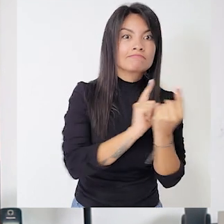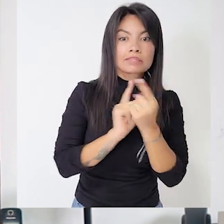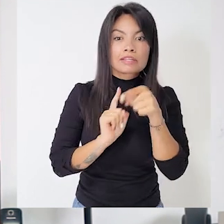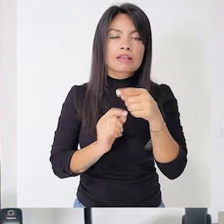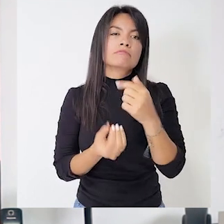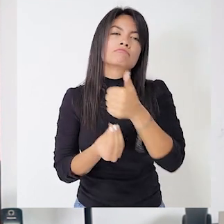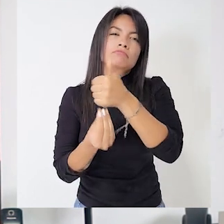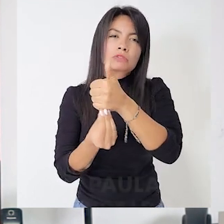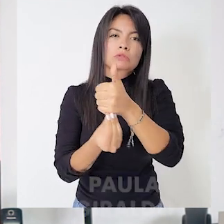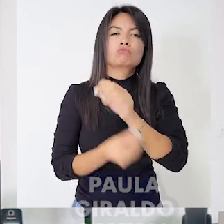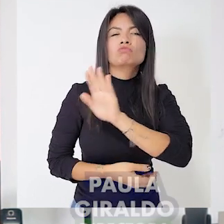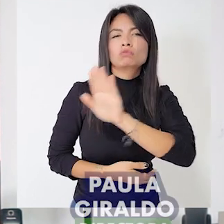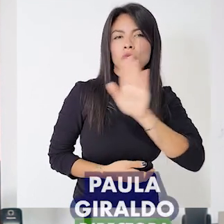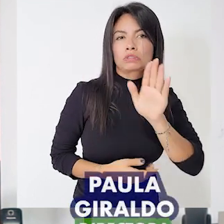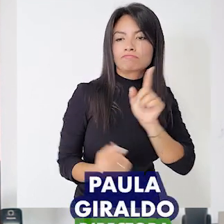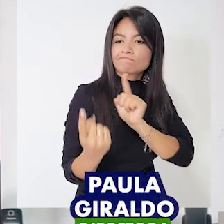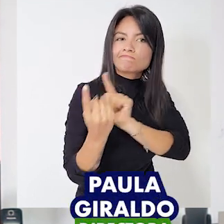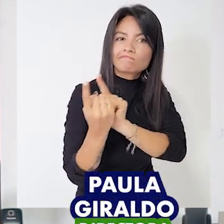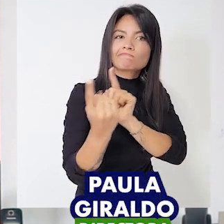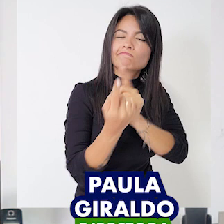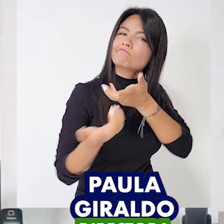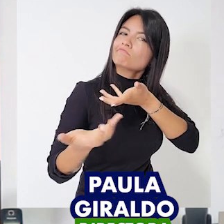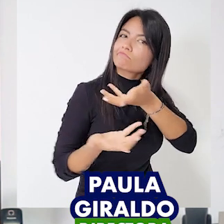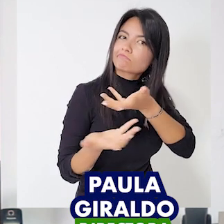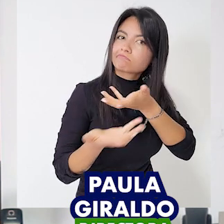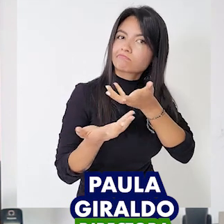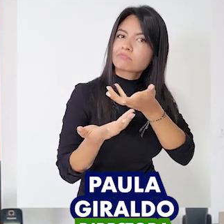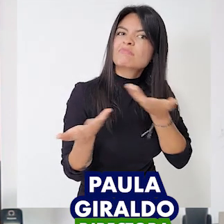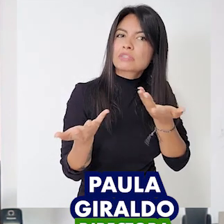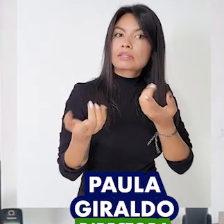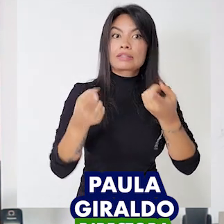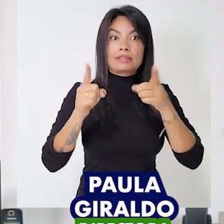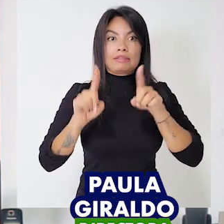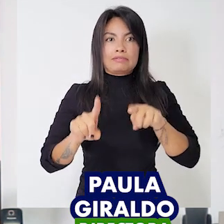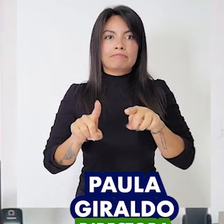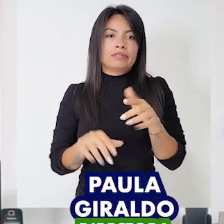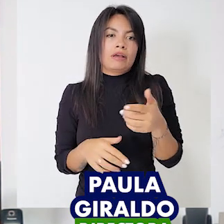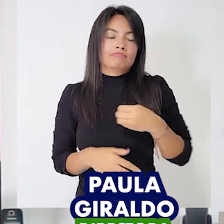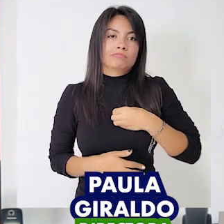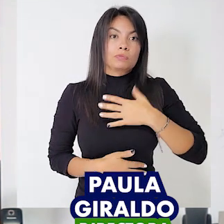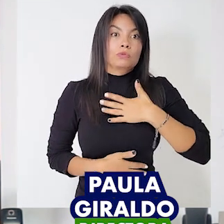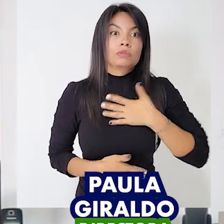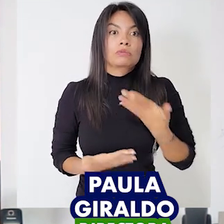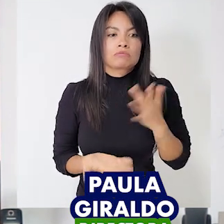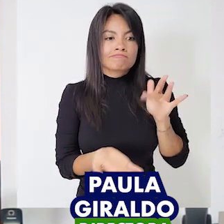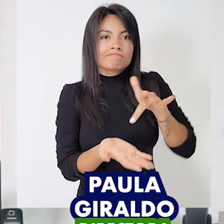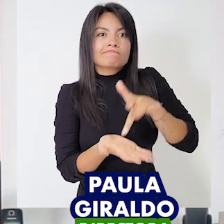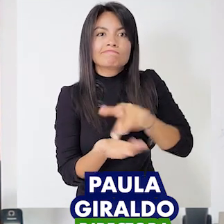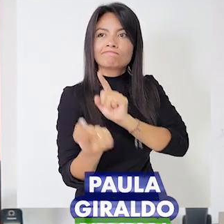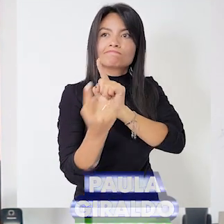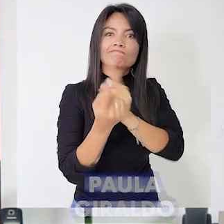de grupo, que tengan un acercamiento con ellos y que esta